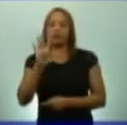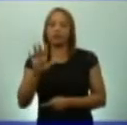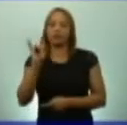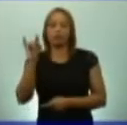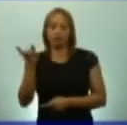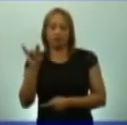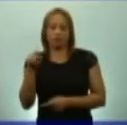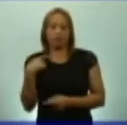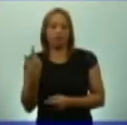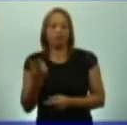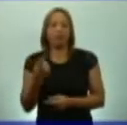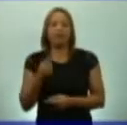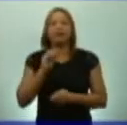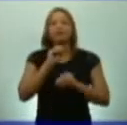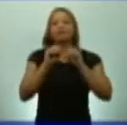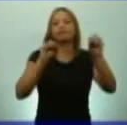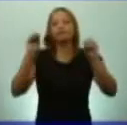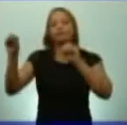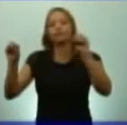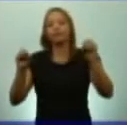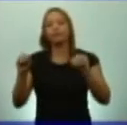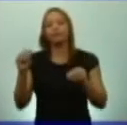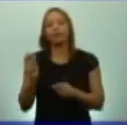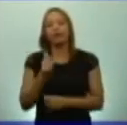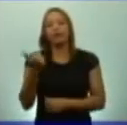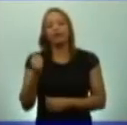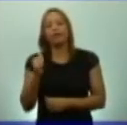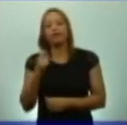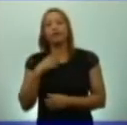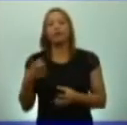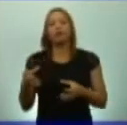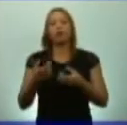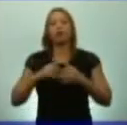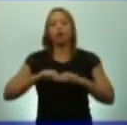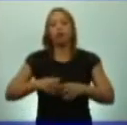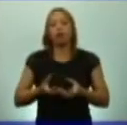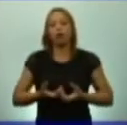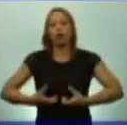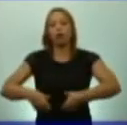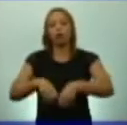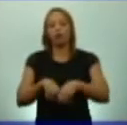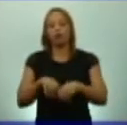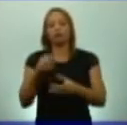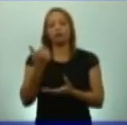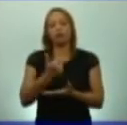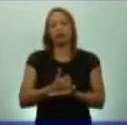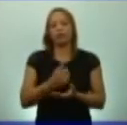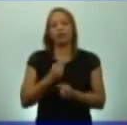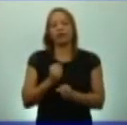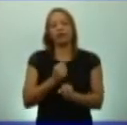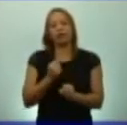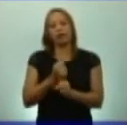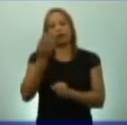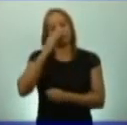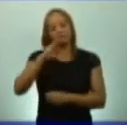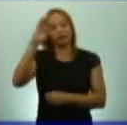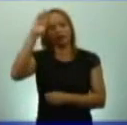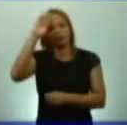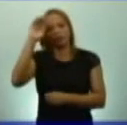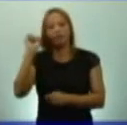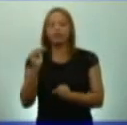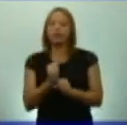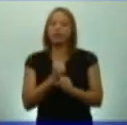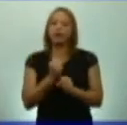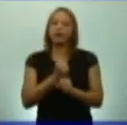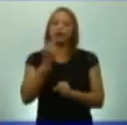1959 se convocó al 10º Congreso de la Central de Trabajadores de Cuba. Los obreros